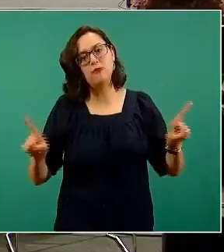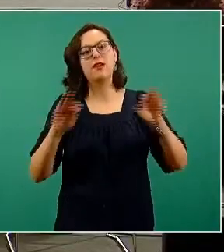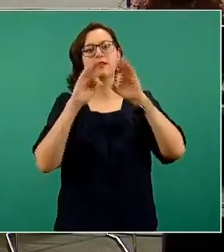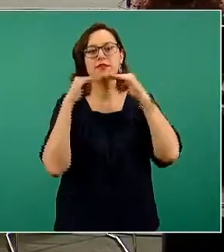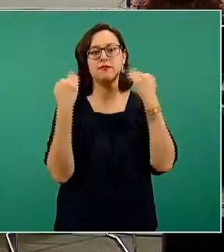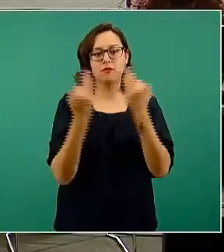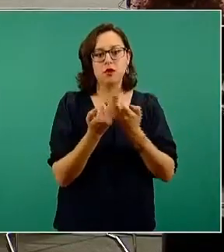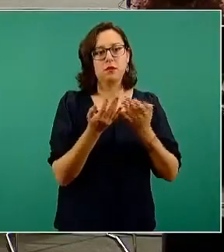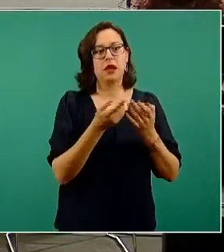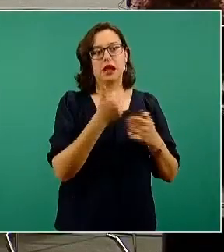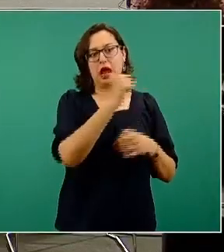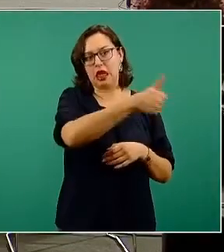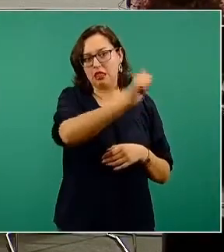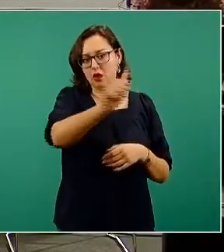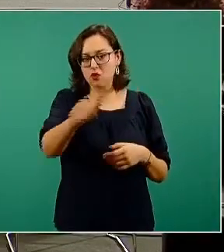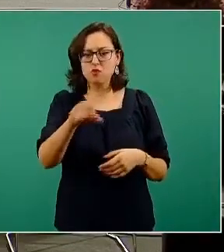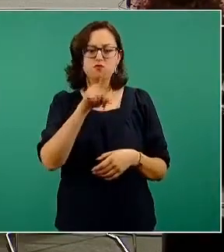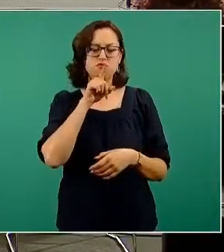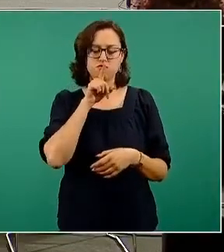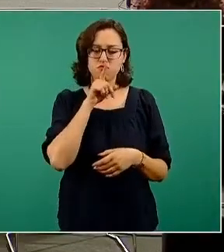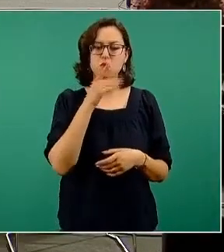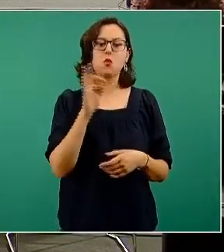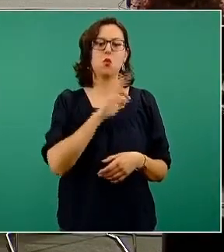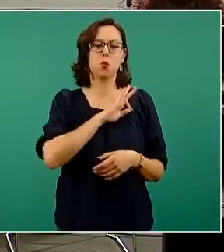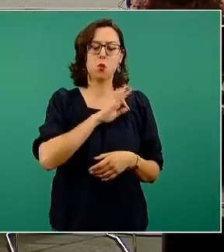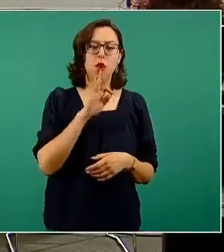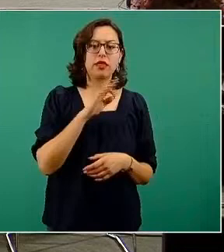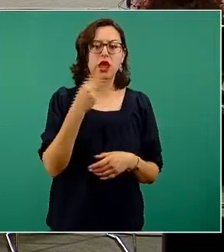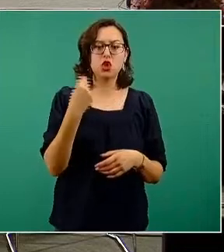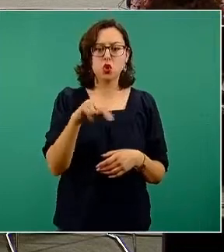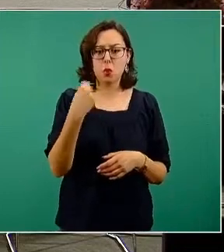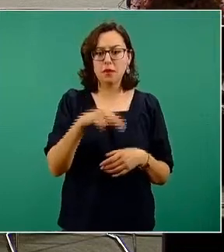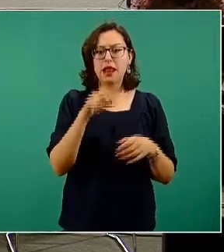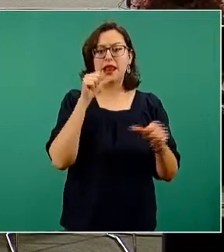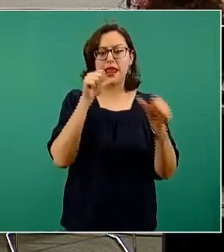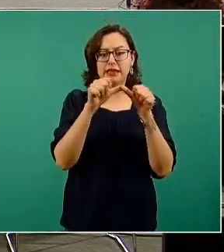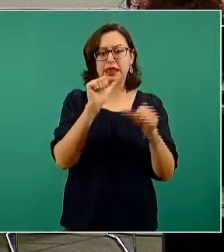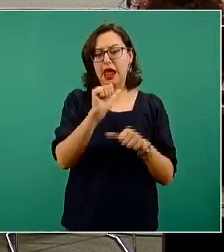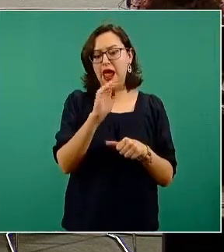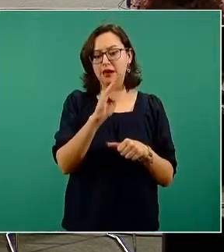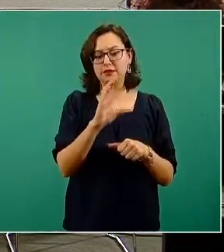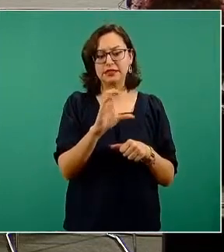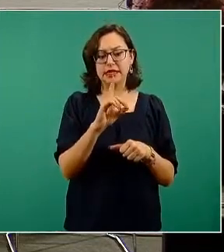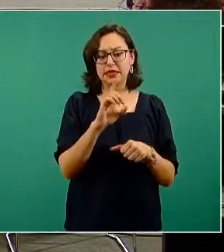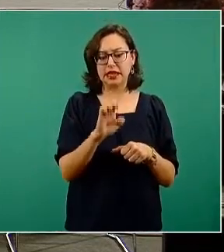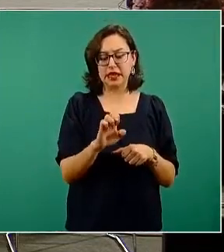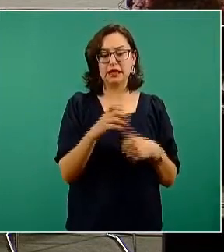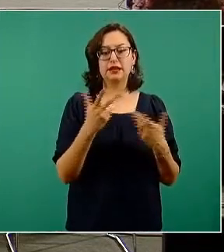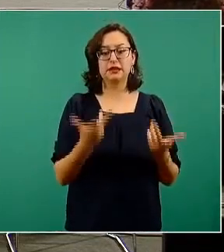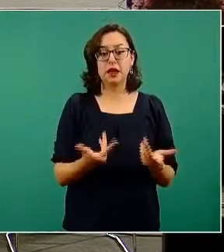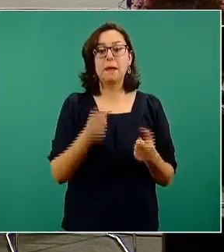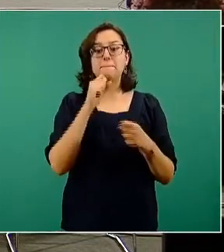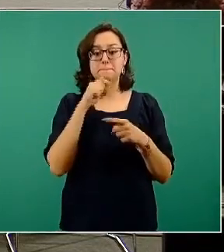individual. Entonces hay alternativas, puedes programar por apellido, puedes programar en sitio, de que saques ficha y digas, bueno, hoy voy a